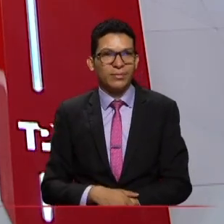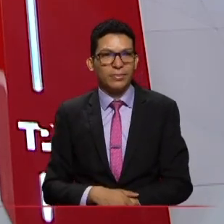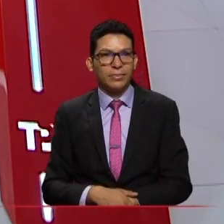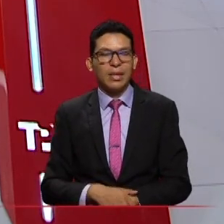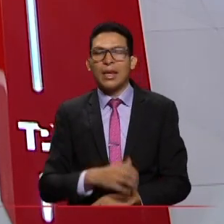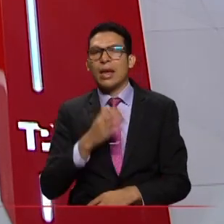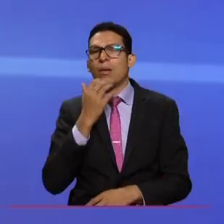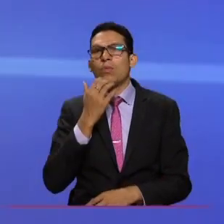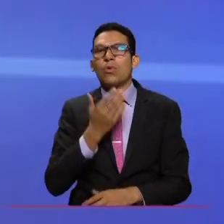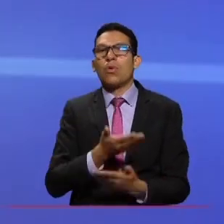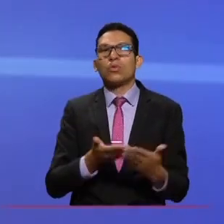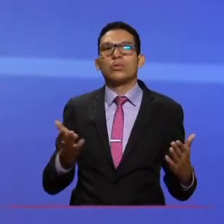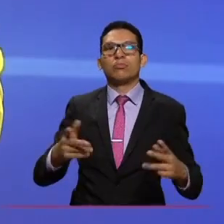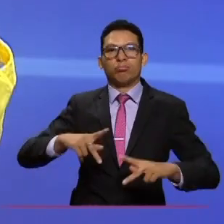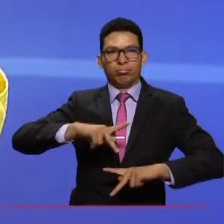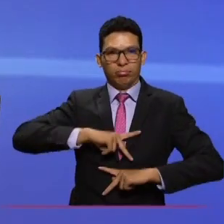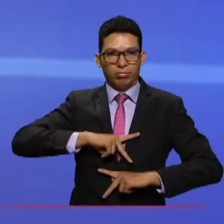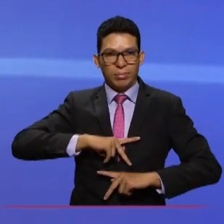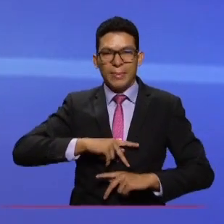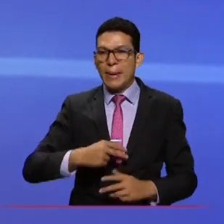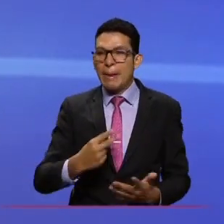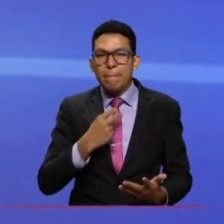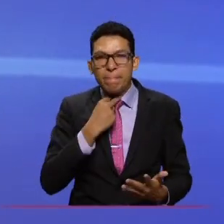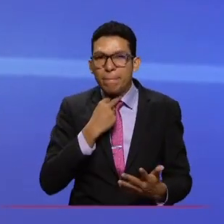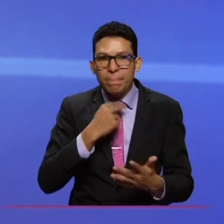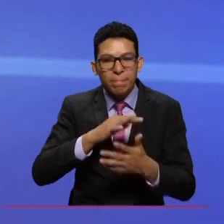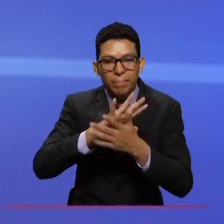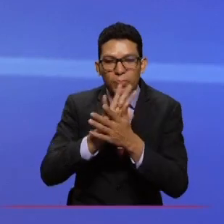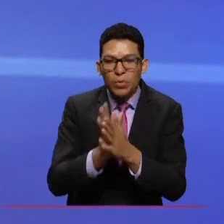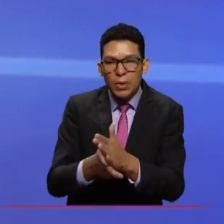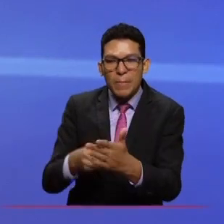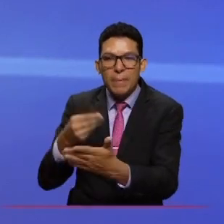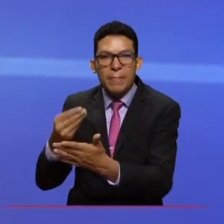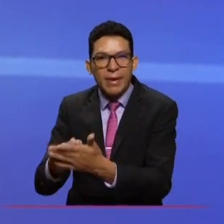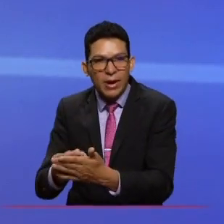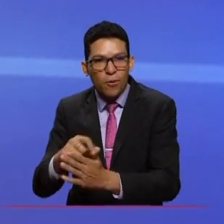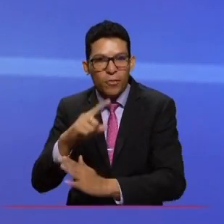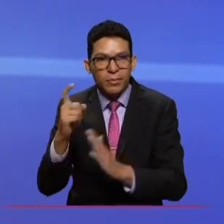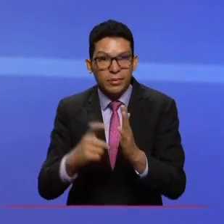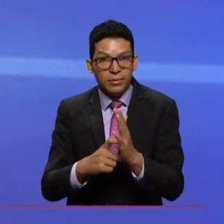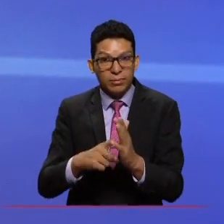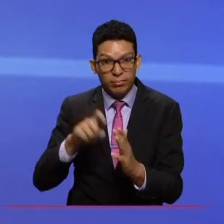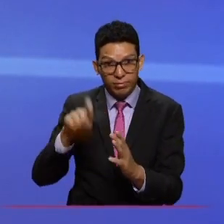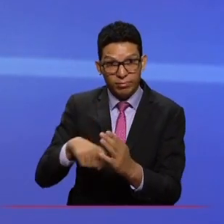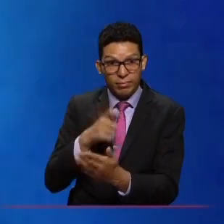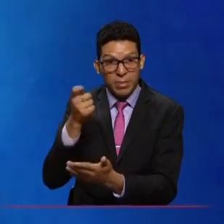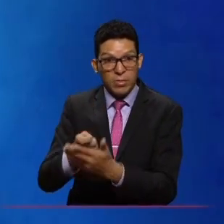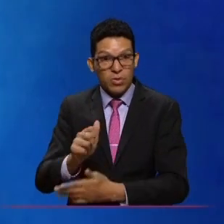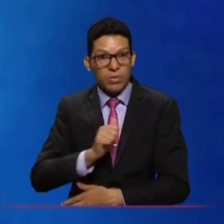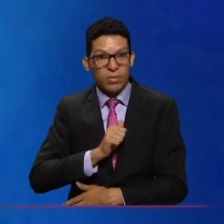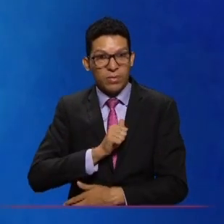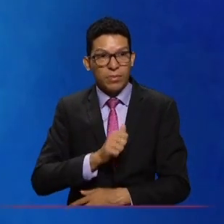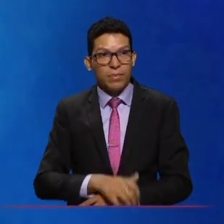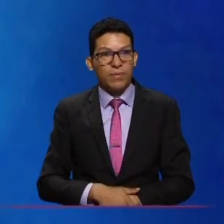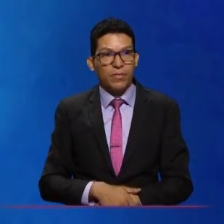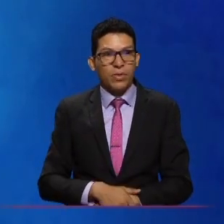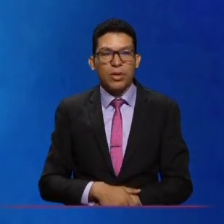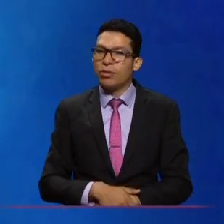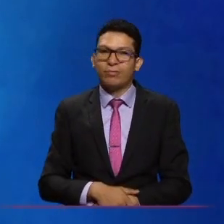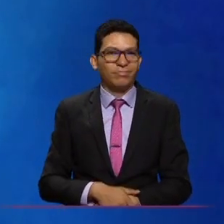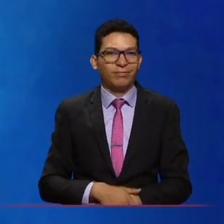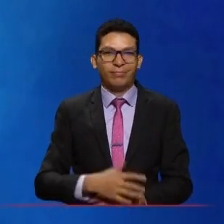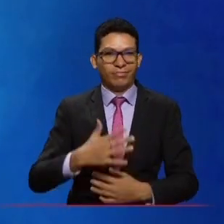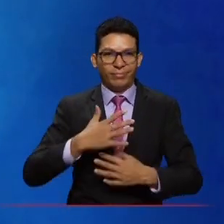en bienes no alcanza a suplir la totalidad de la deuda, le toca a uno poner de la plata? No, señora, porque si usted inicia